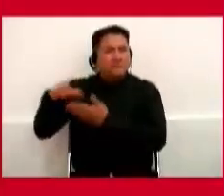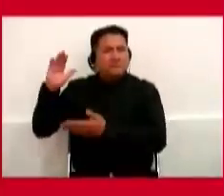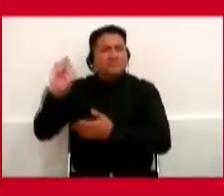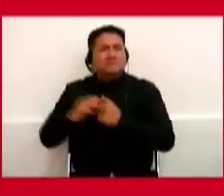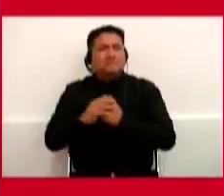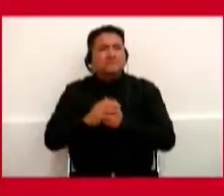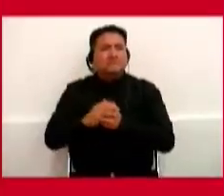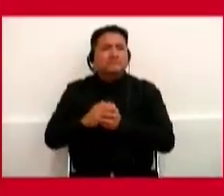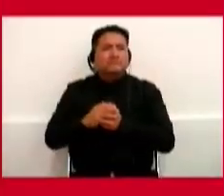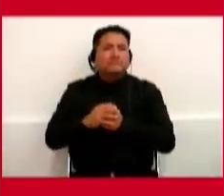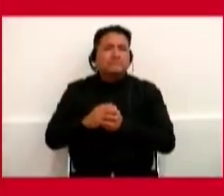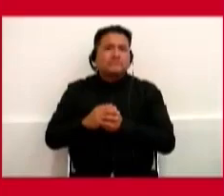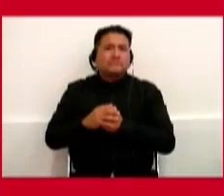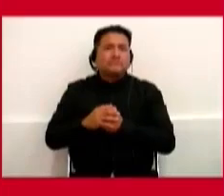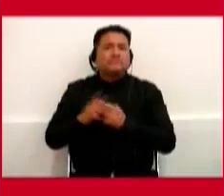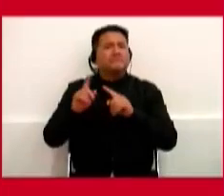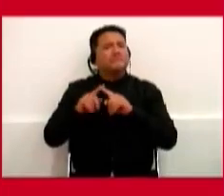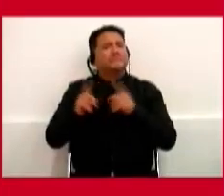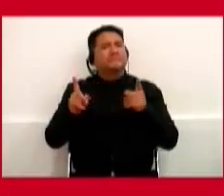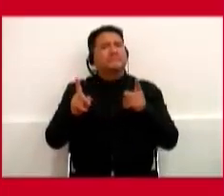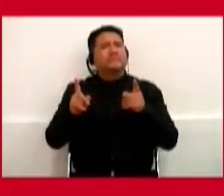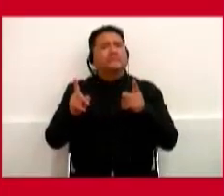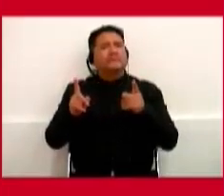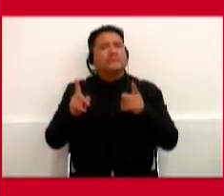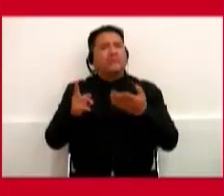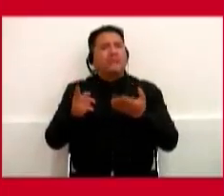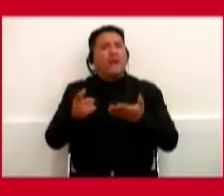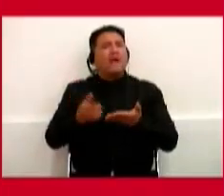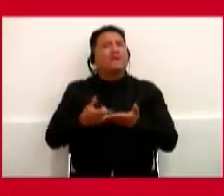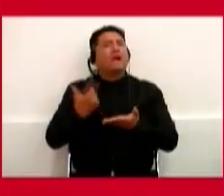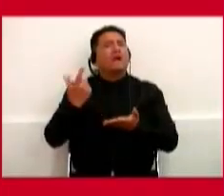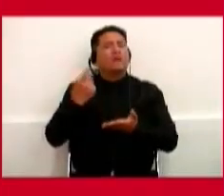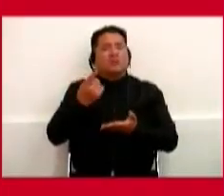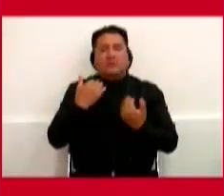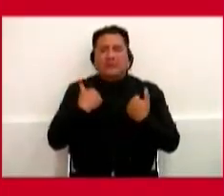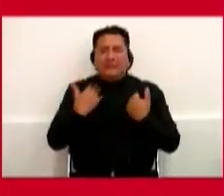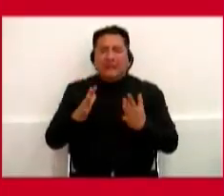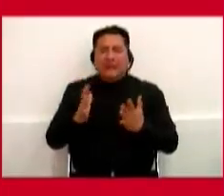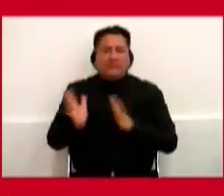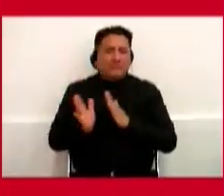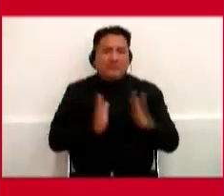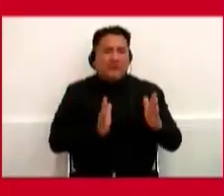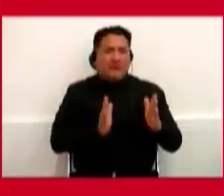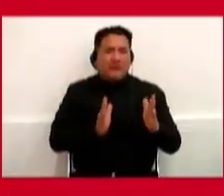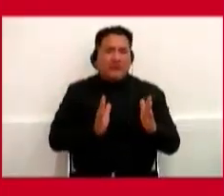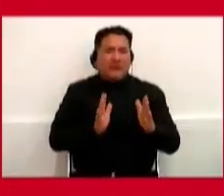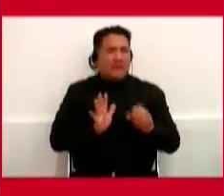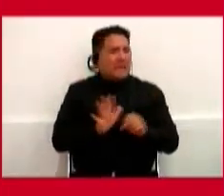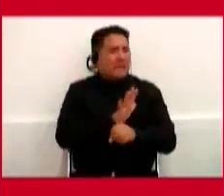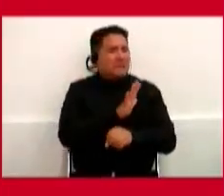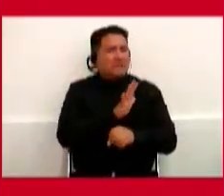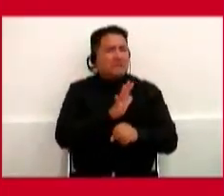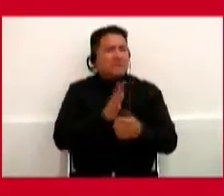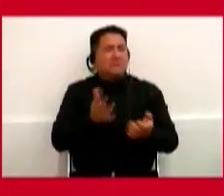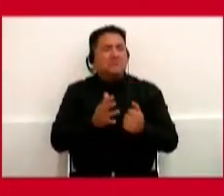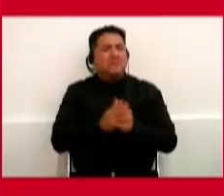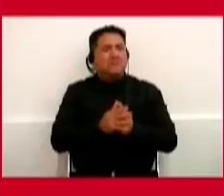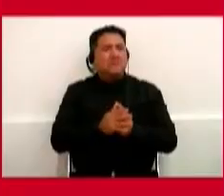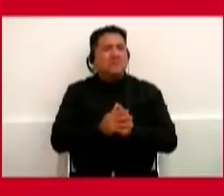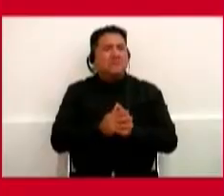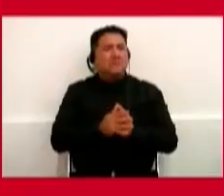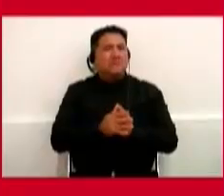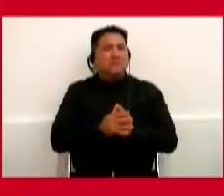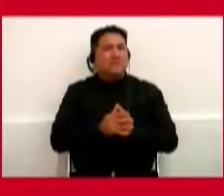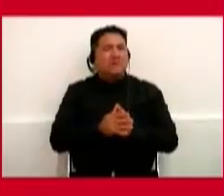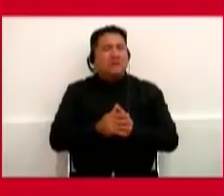¿correcto? Pero a veces tú ya tienes una preparación ya hecha y tienes esos blocos que tienen que salir, ¿no? Correcto.